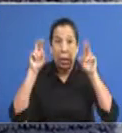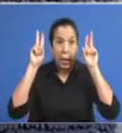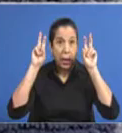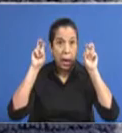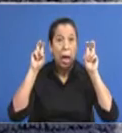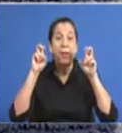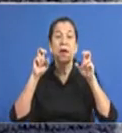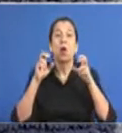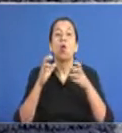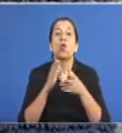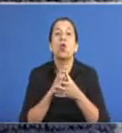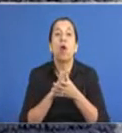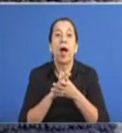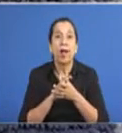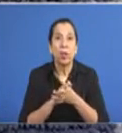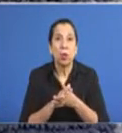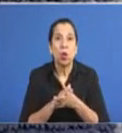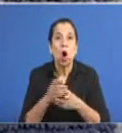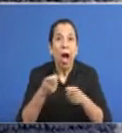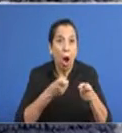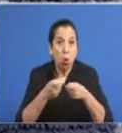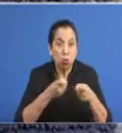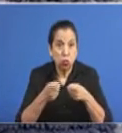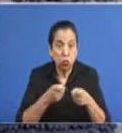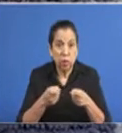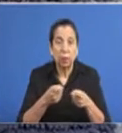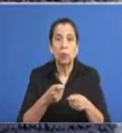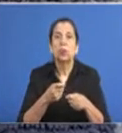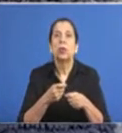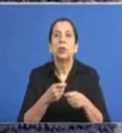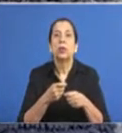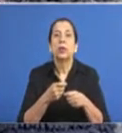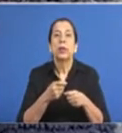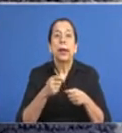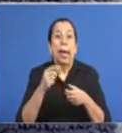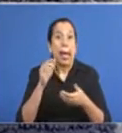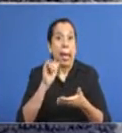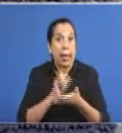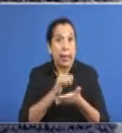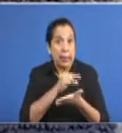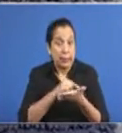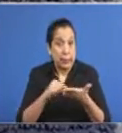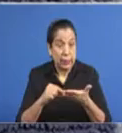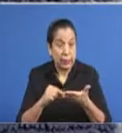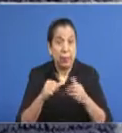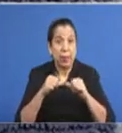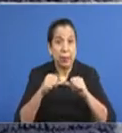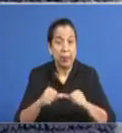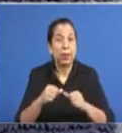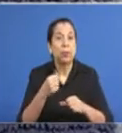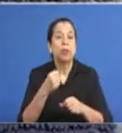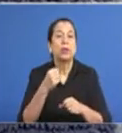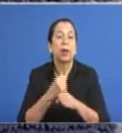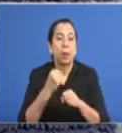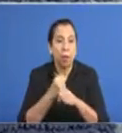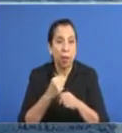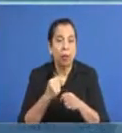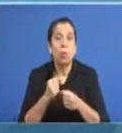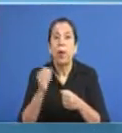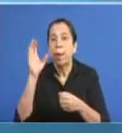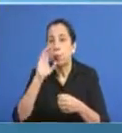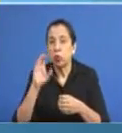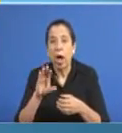quedar atrás. Esta semana hemos salido con Andrea, seguimos trabajando para poder seguir innovando, para